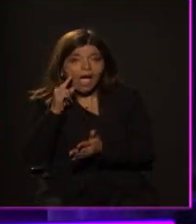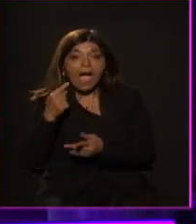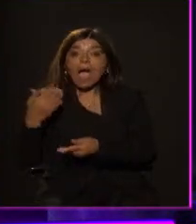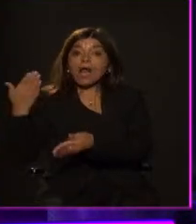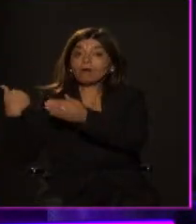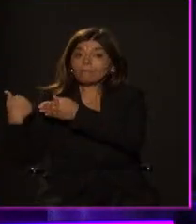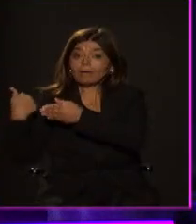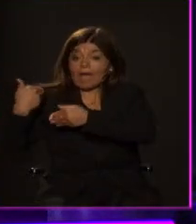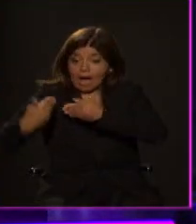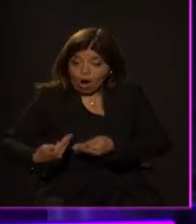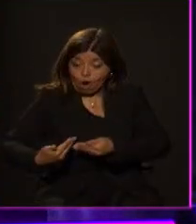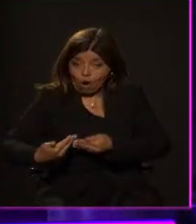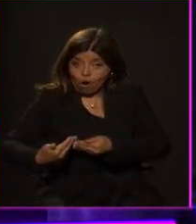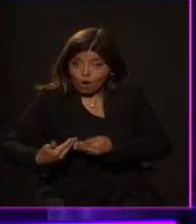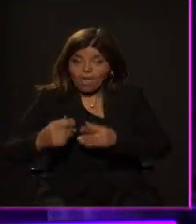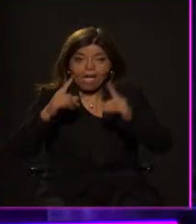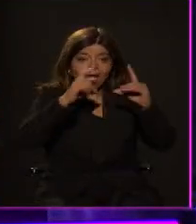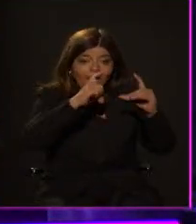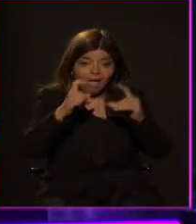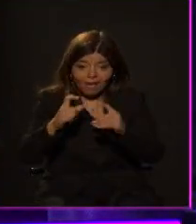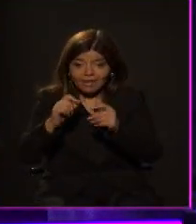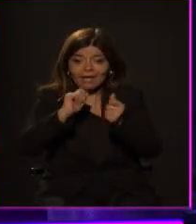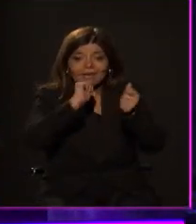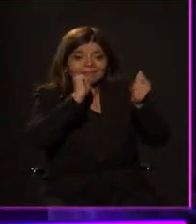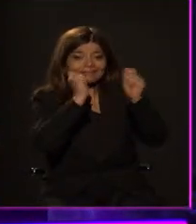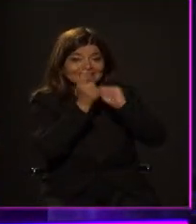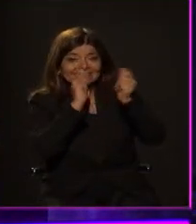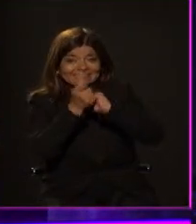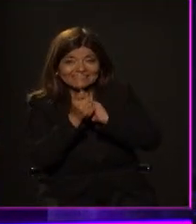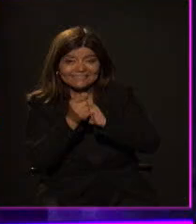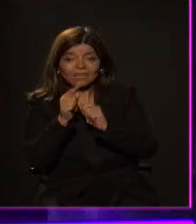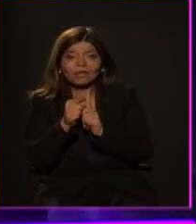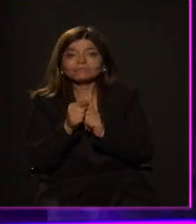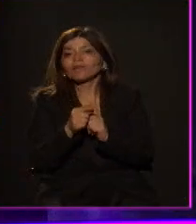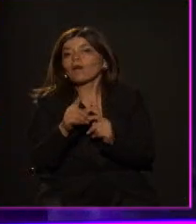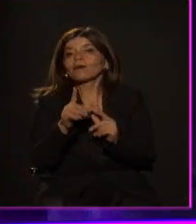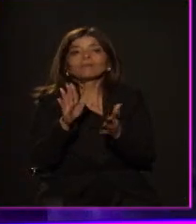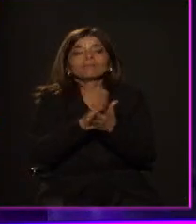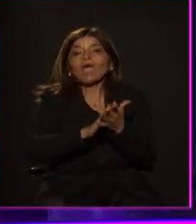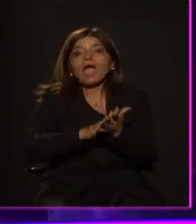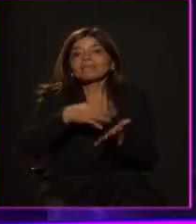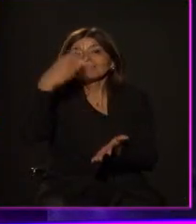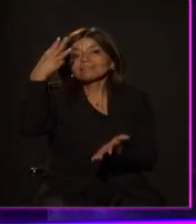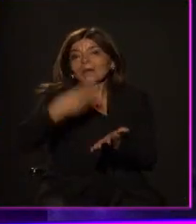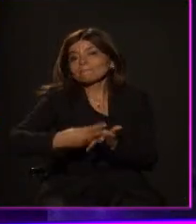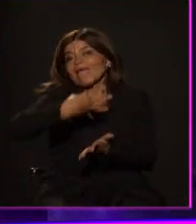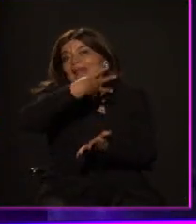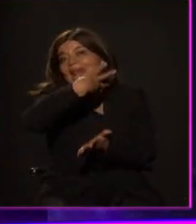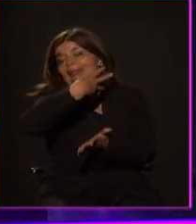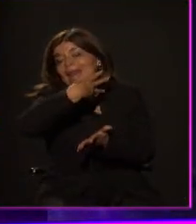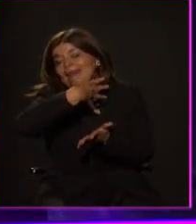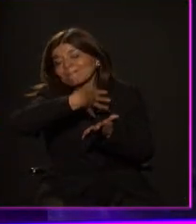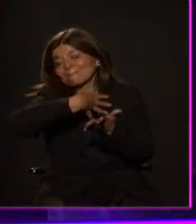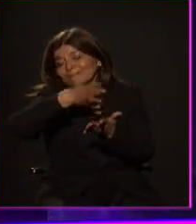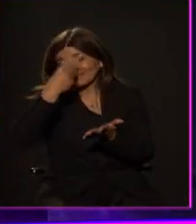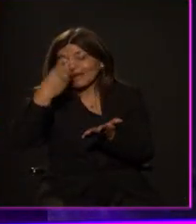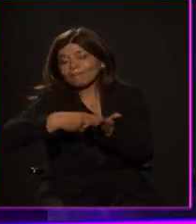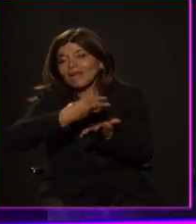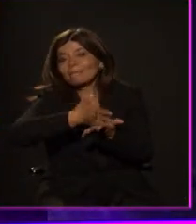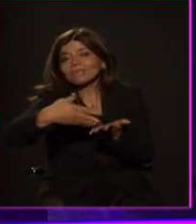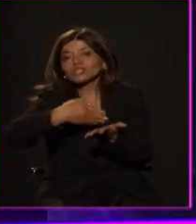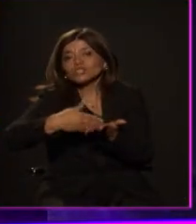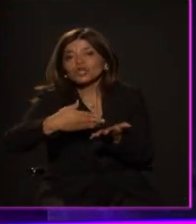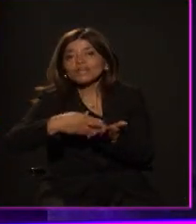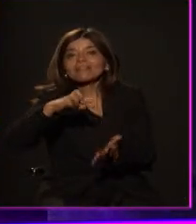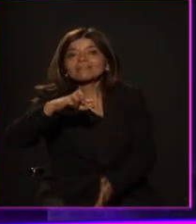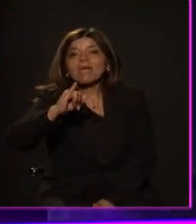y la diferencia entre imágenes. Son pedacitos de esta cámara gigante de 3.000 millones de píxeles. Y esas van llegando en secuencia y vamos